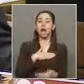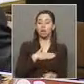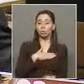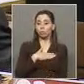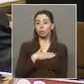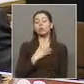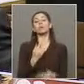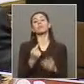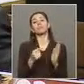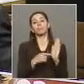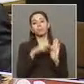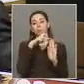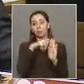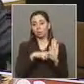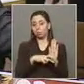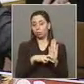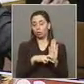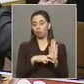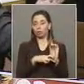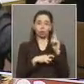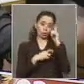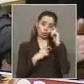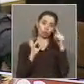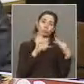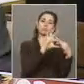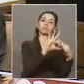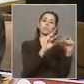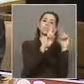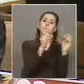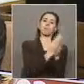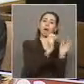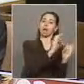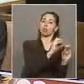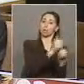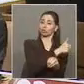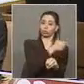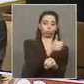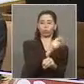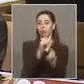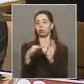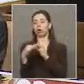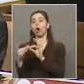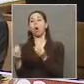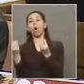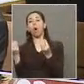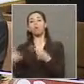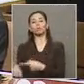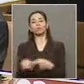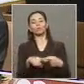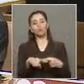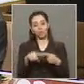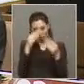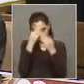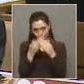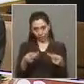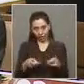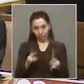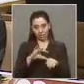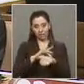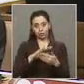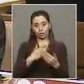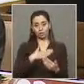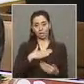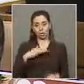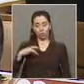eso es que este es un proyecto que no tiene solo un vínculo con materia educacional, sino tiene que ver con un vínculo cómo la sociedad va a enfrentar el derecho a la salud en